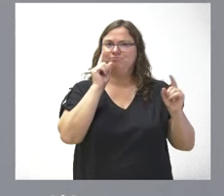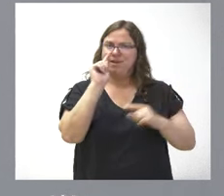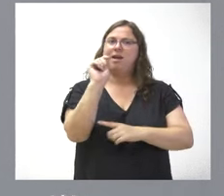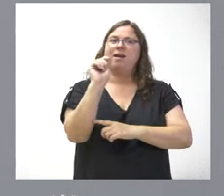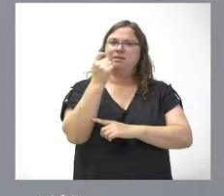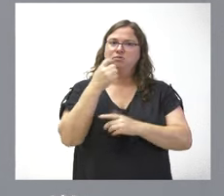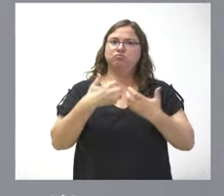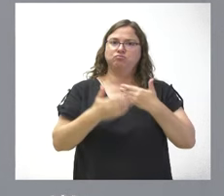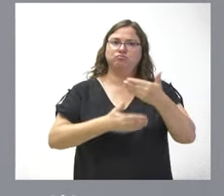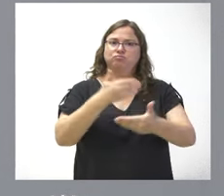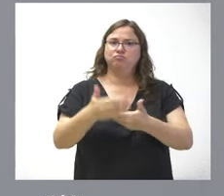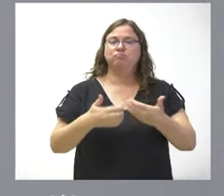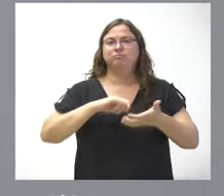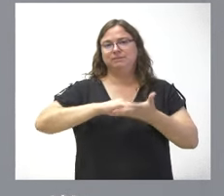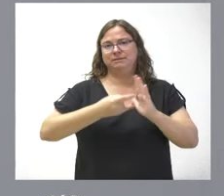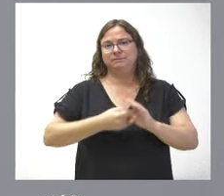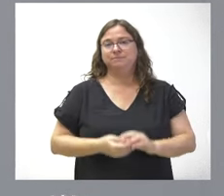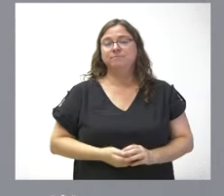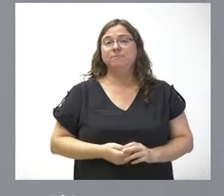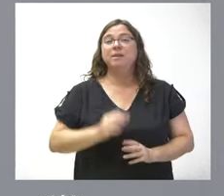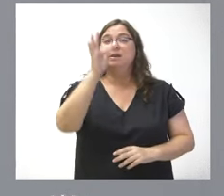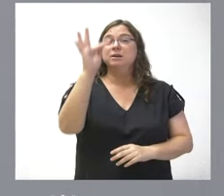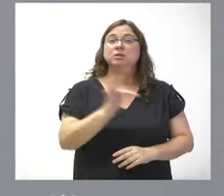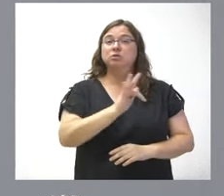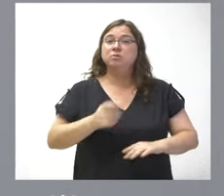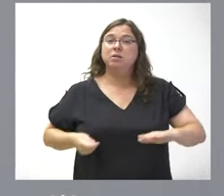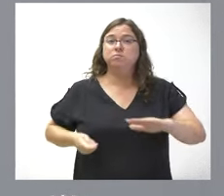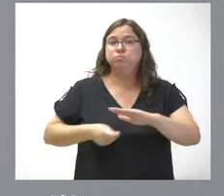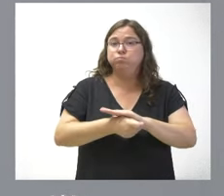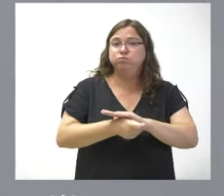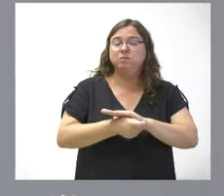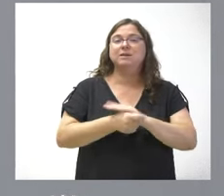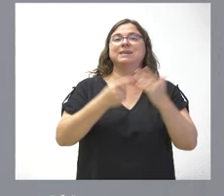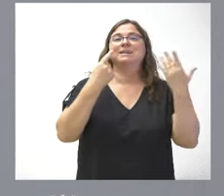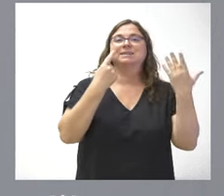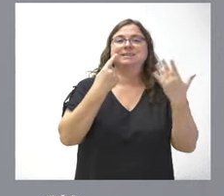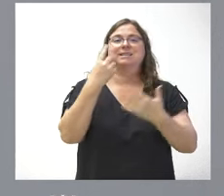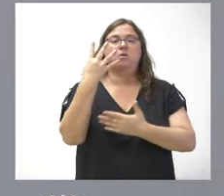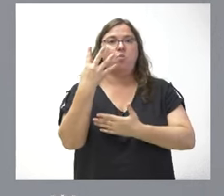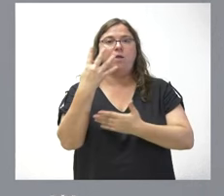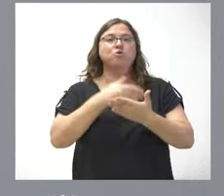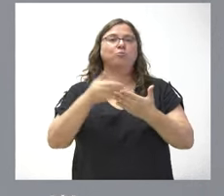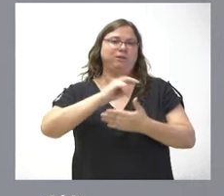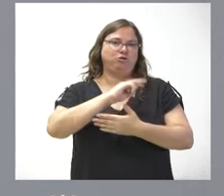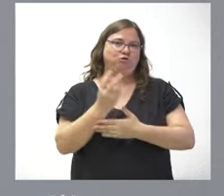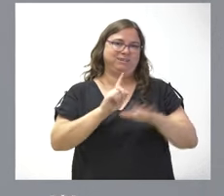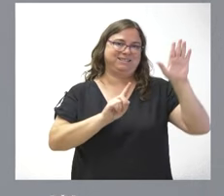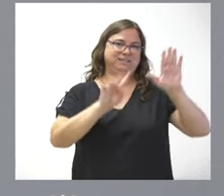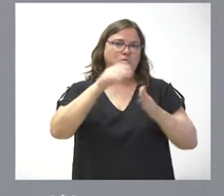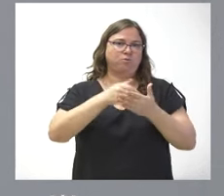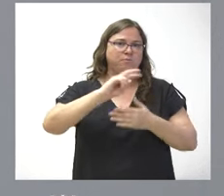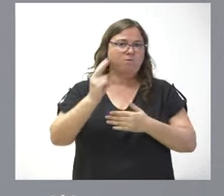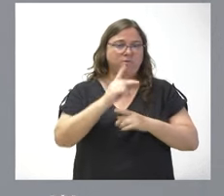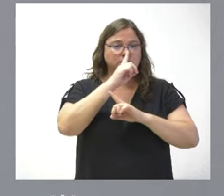funcionamiento de este mecanismo el coste total del que estamos hablando es de 44 millones de euros para